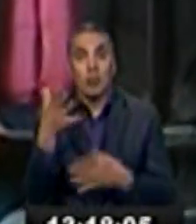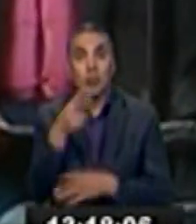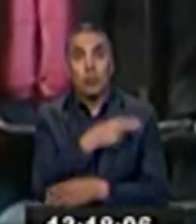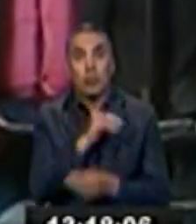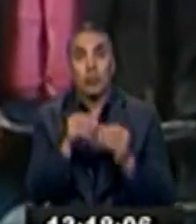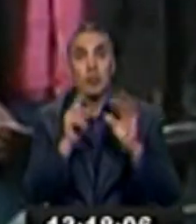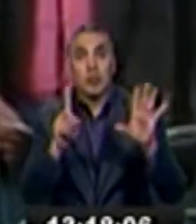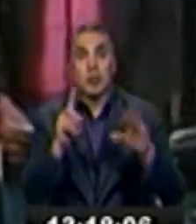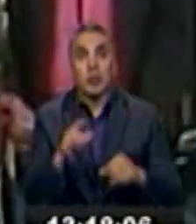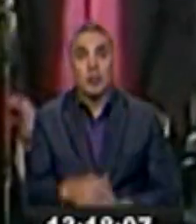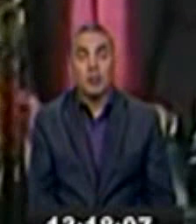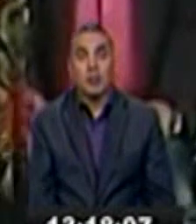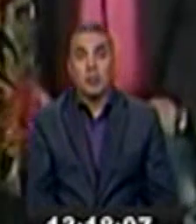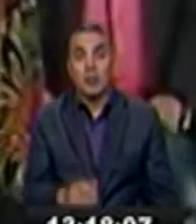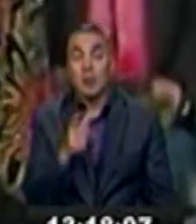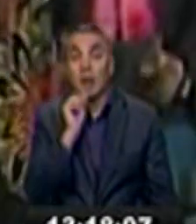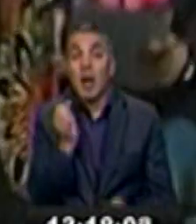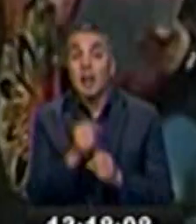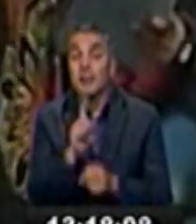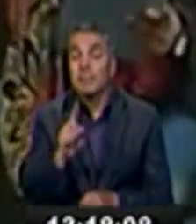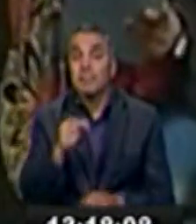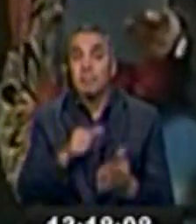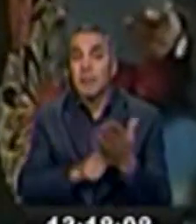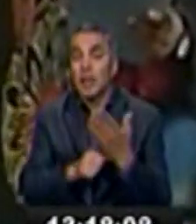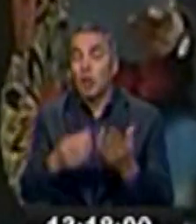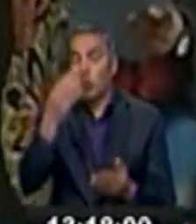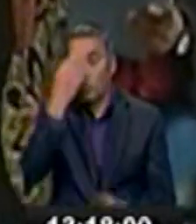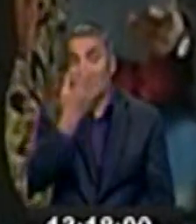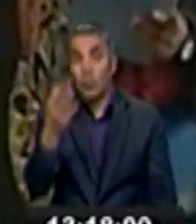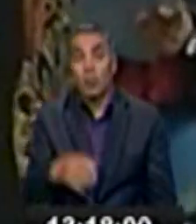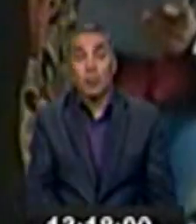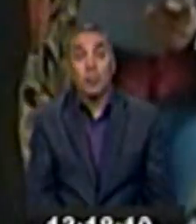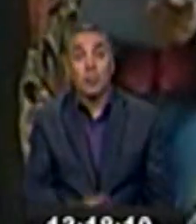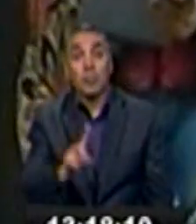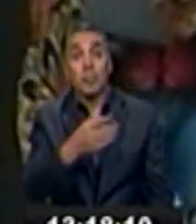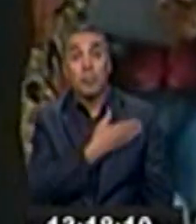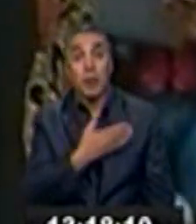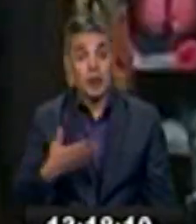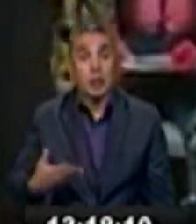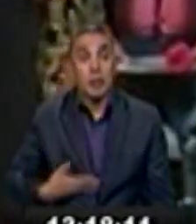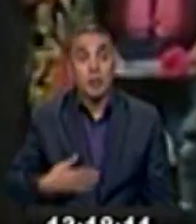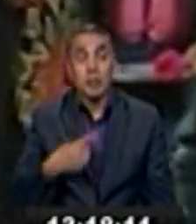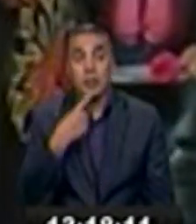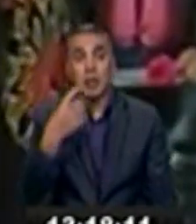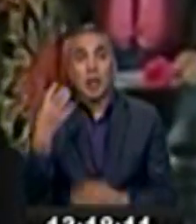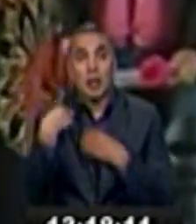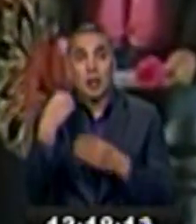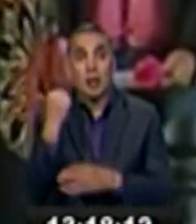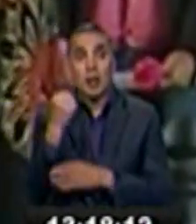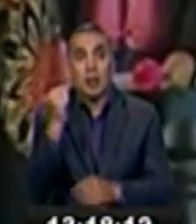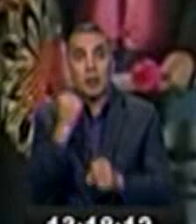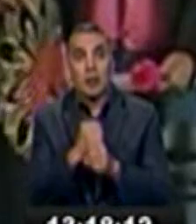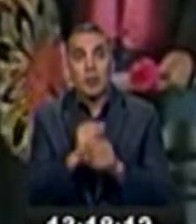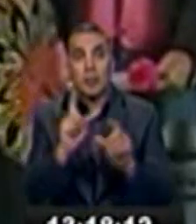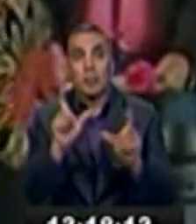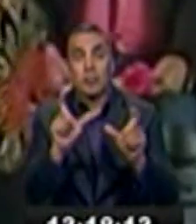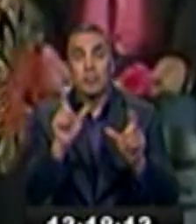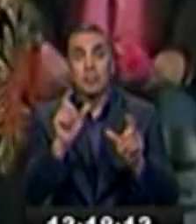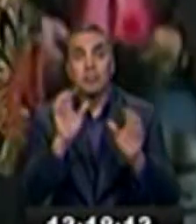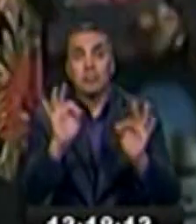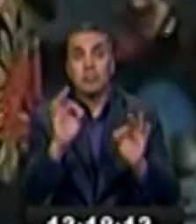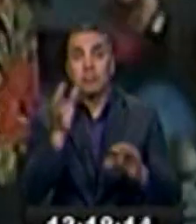número 6, hecho por el Ministerio de Educación. En este marco, el primer mandatario garantizó los derechos laborales de los maestros